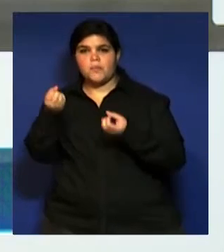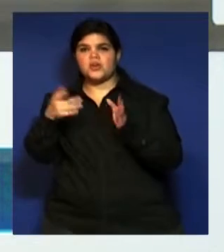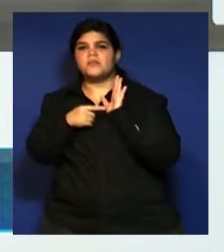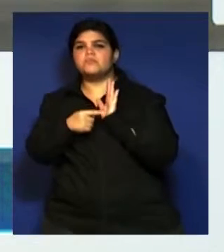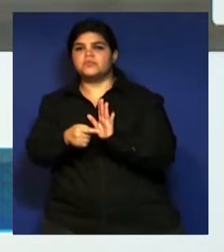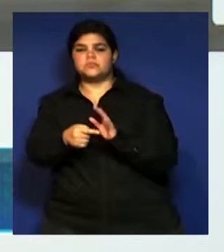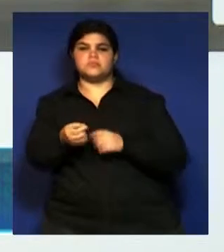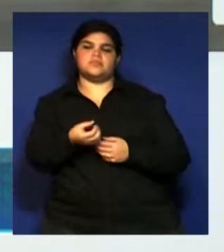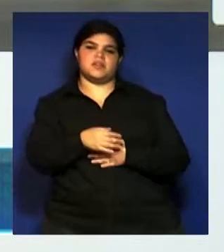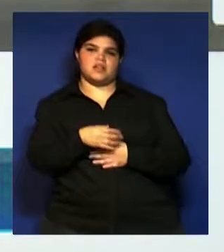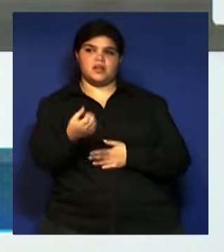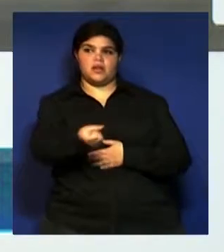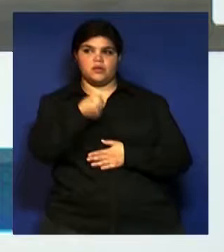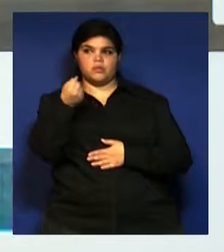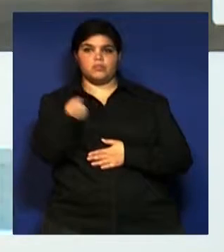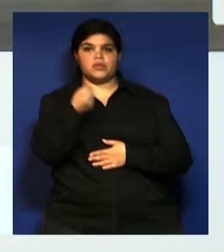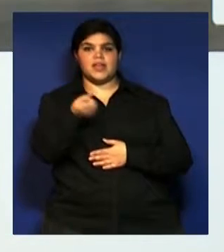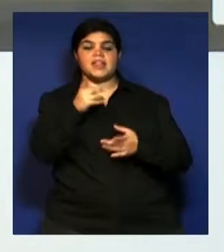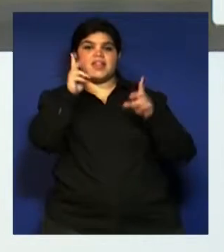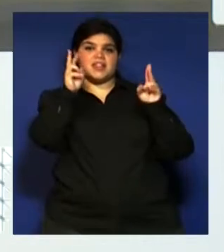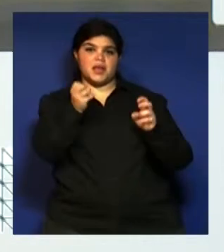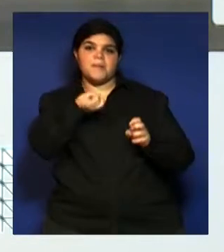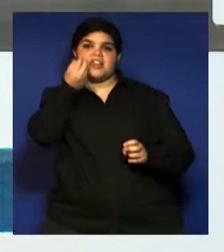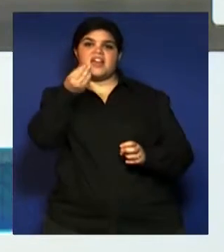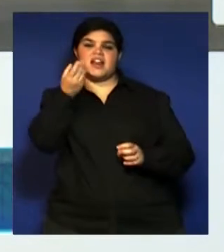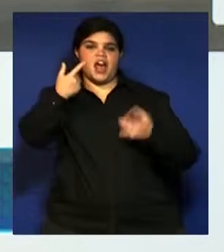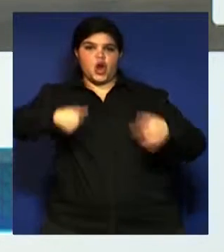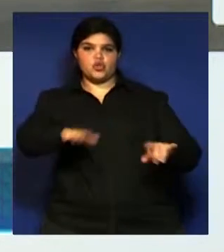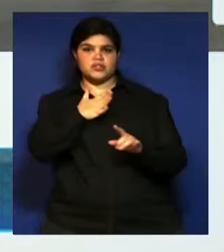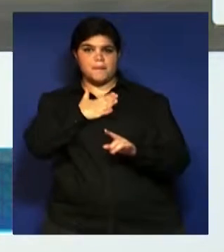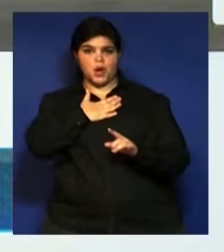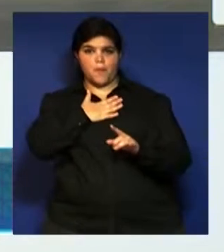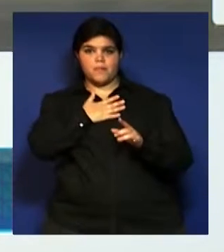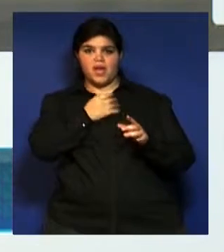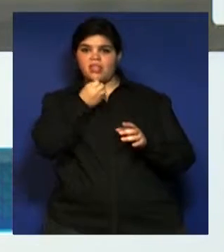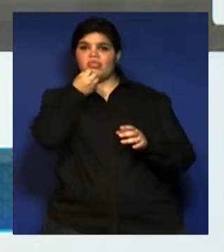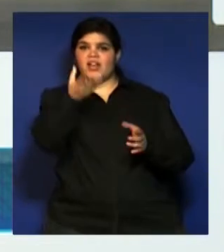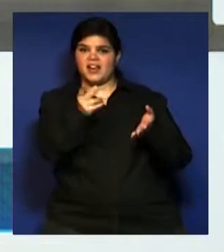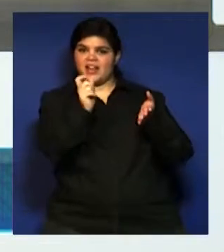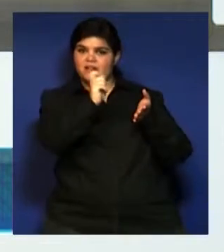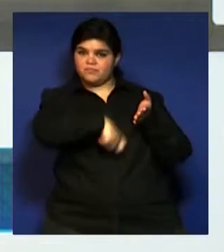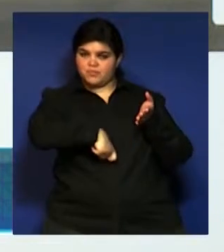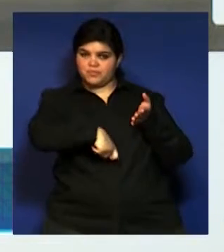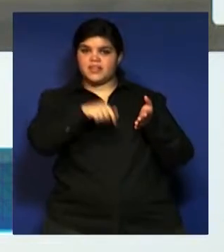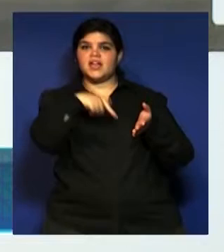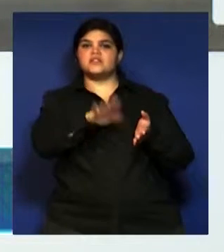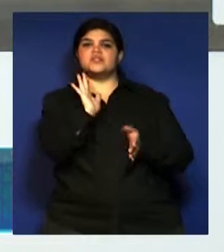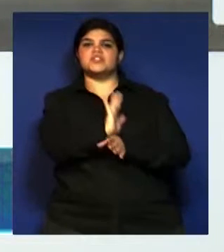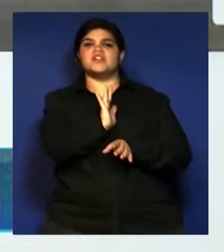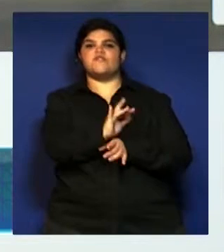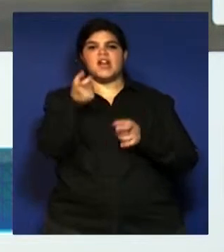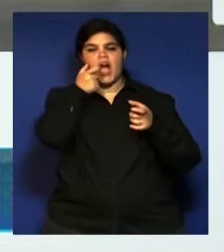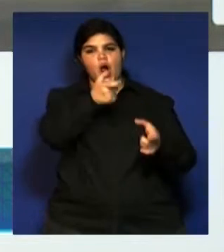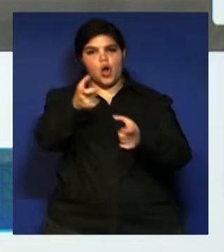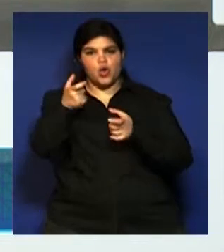el espíritu de declarar los bienes tiene que ver con la posibilidad del control ciudadano de lo